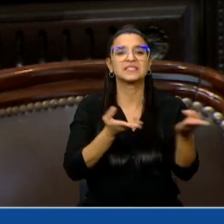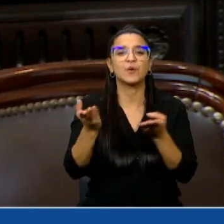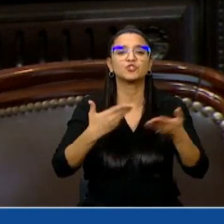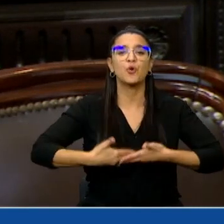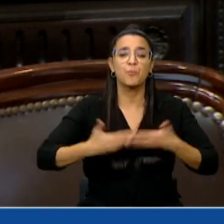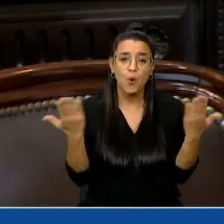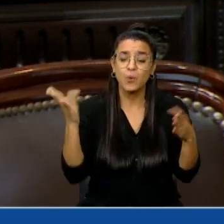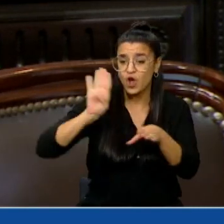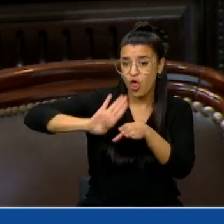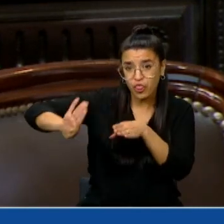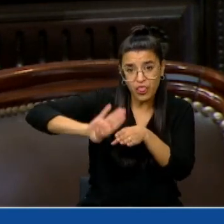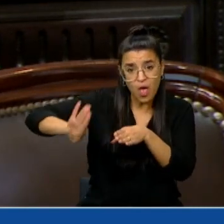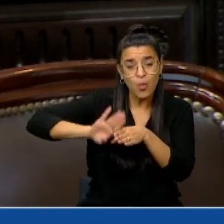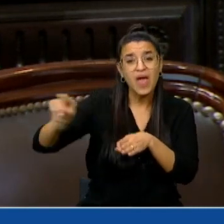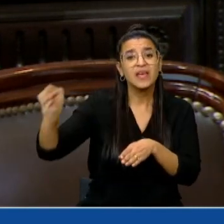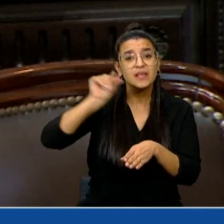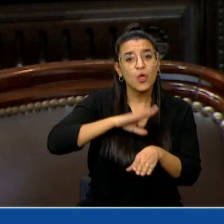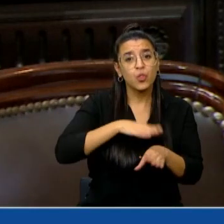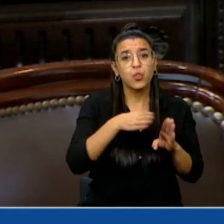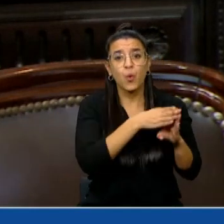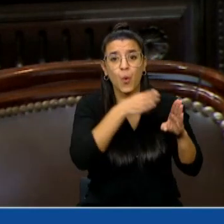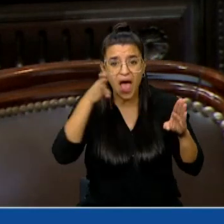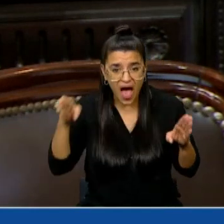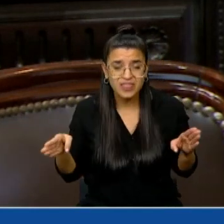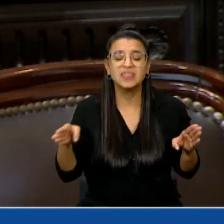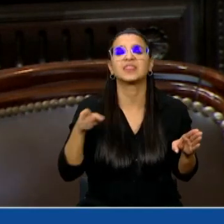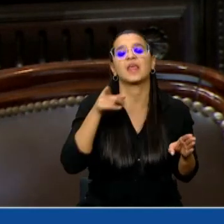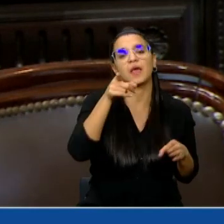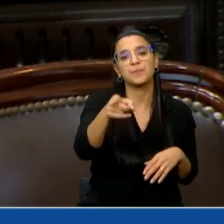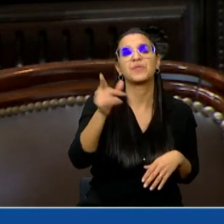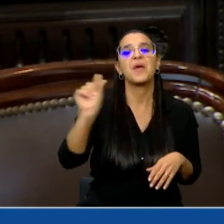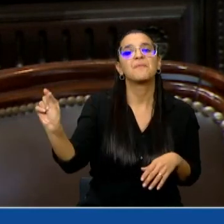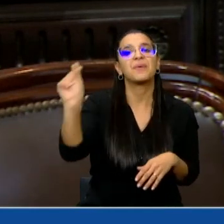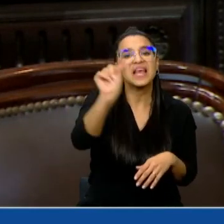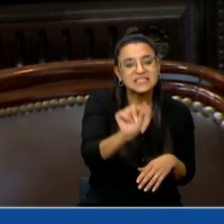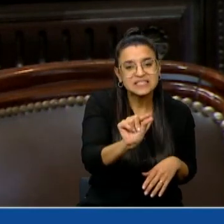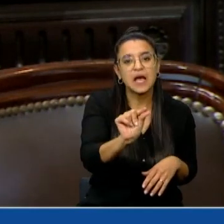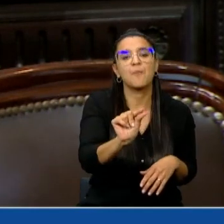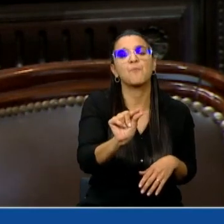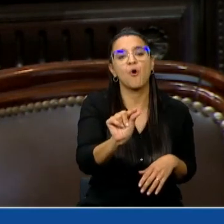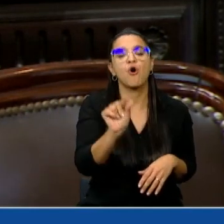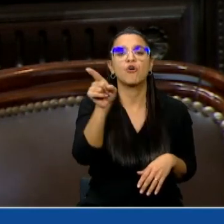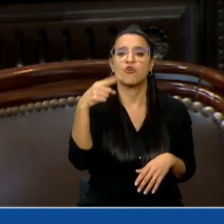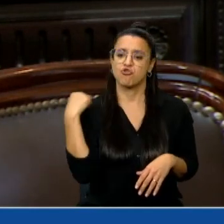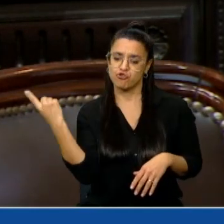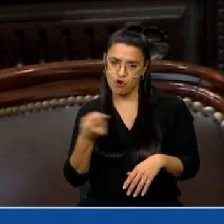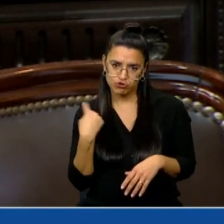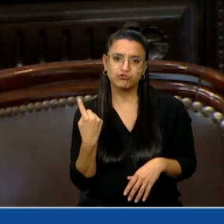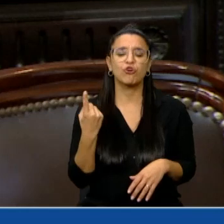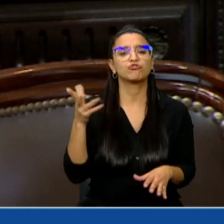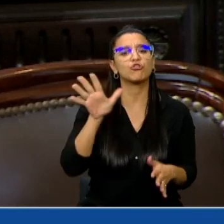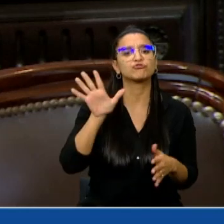que adeuden créditos otorgados en virtud de préstamos detallados. Y nosotros hemos resuelto